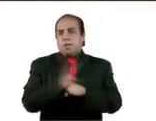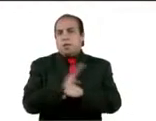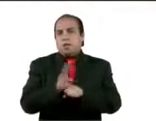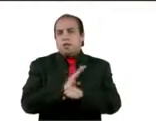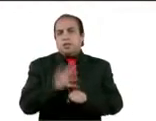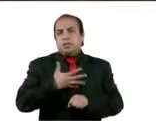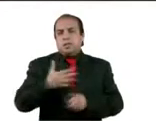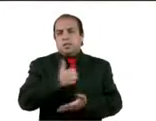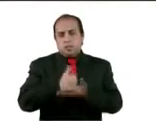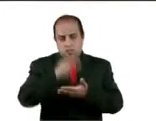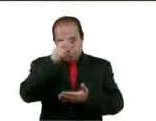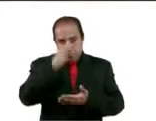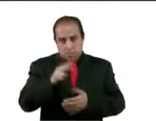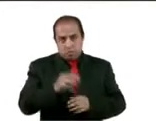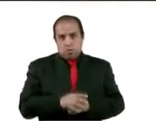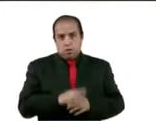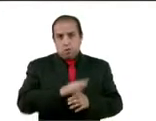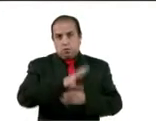beneficiarios son de la ciudad en total.